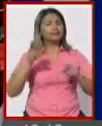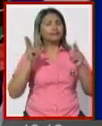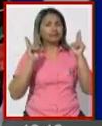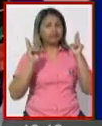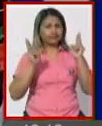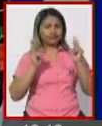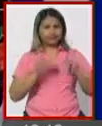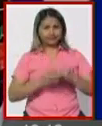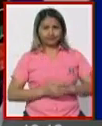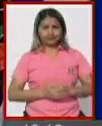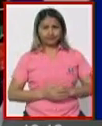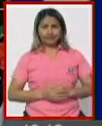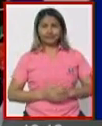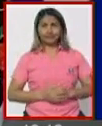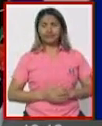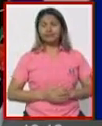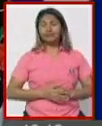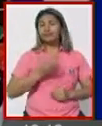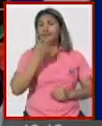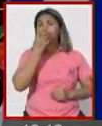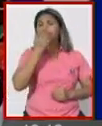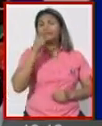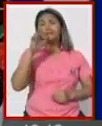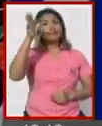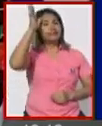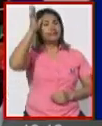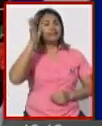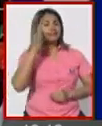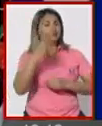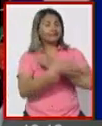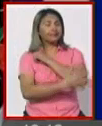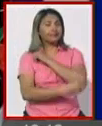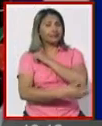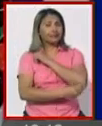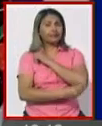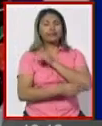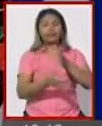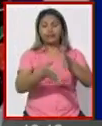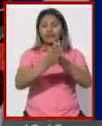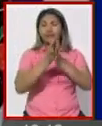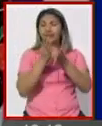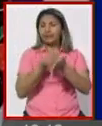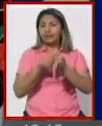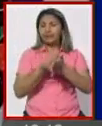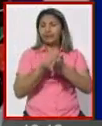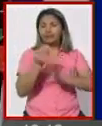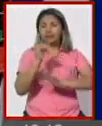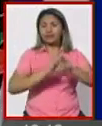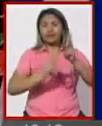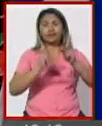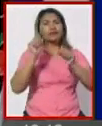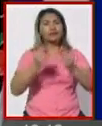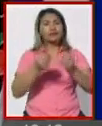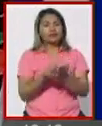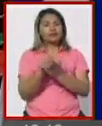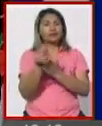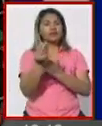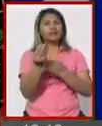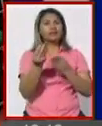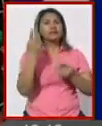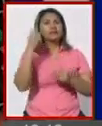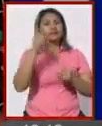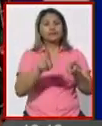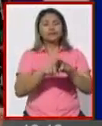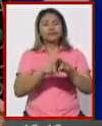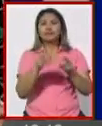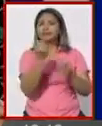suma urgencia un aspirador. Sus padres son de escasos recursos y piden ayuda económica a la población para poder comprar este equipo y